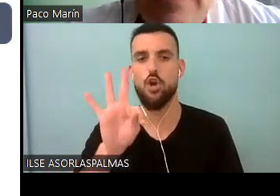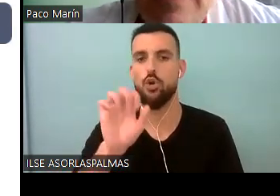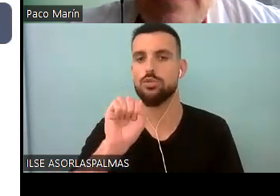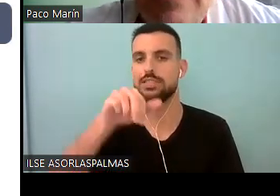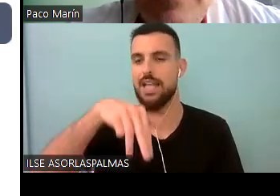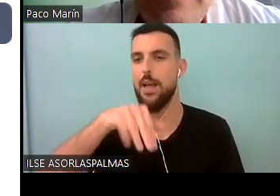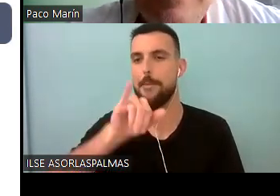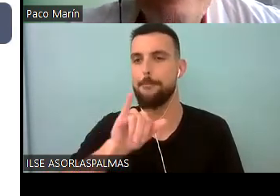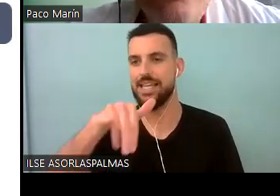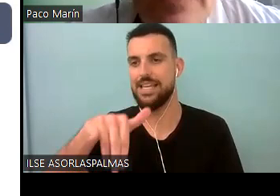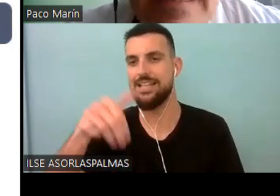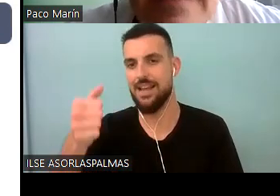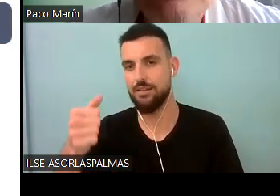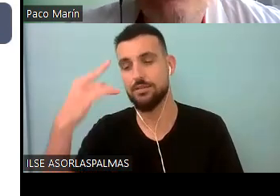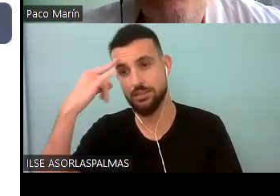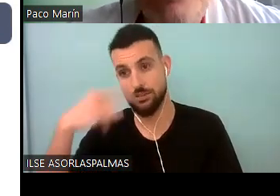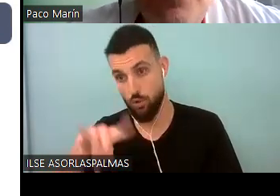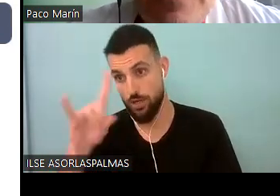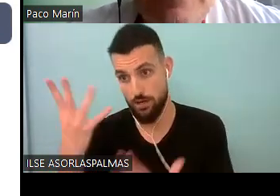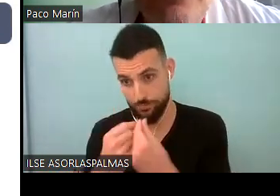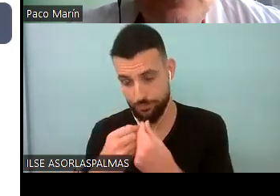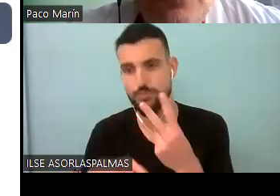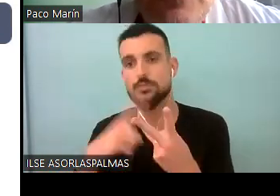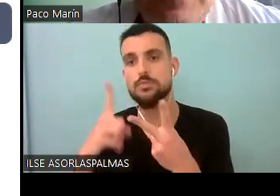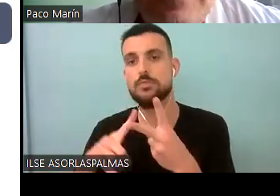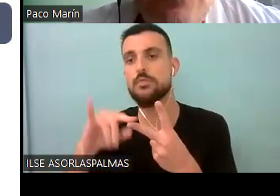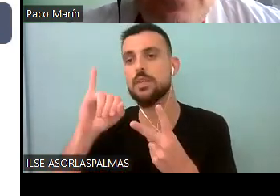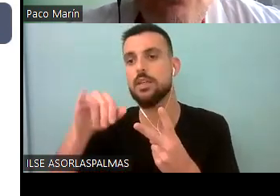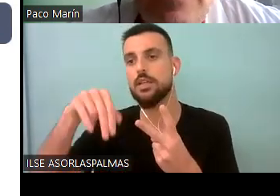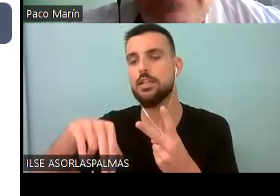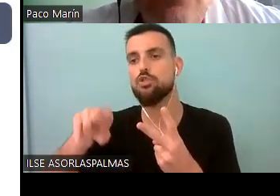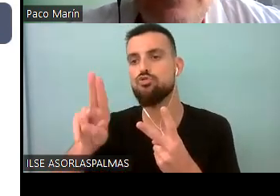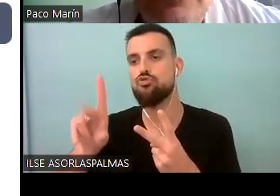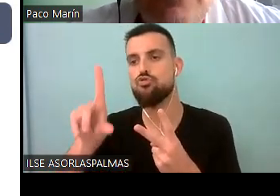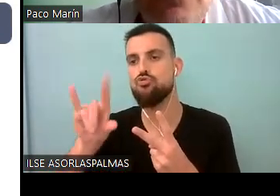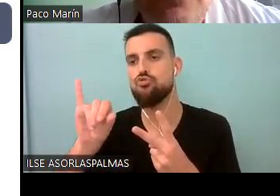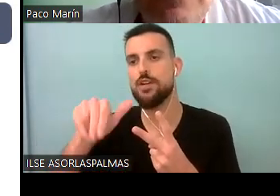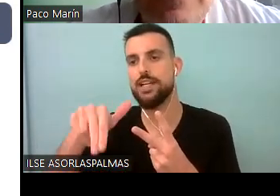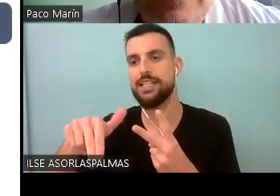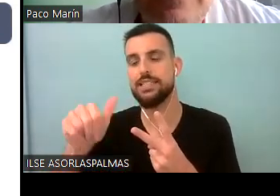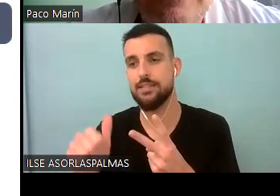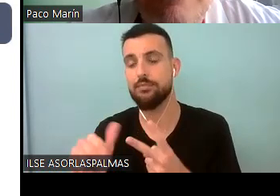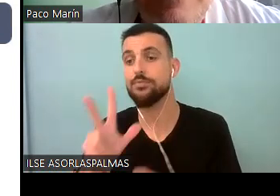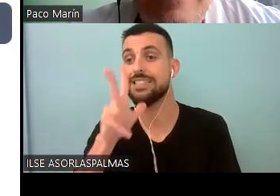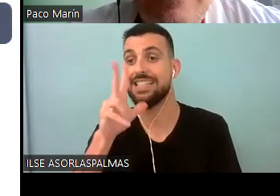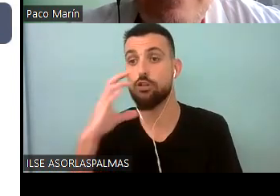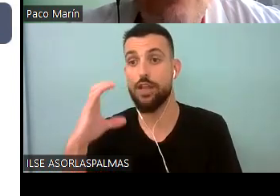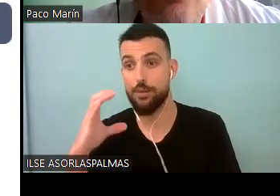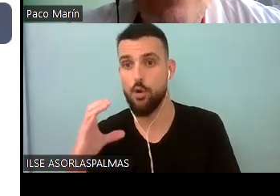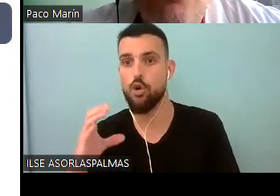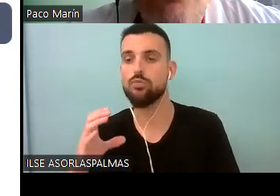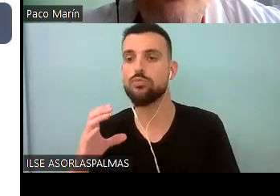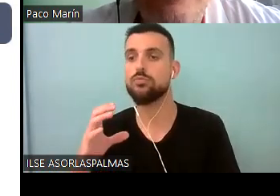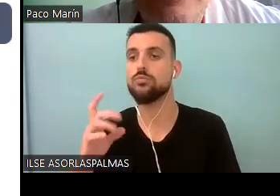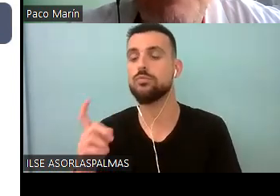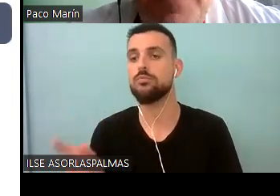junto a la taurina, y la inulina, cuya importancia sobre todo está en el hecho de que es un hidrato de carbono de cadena larga que